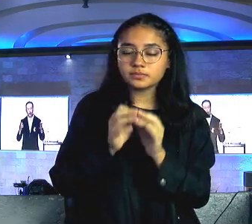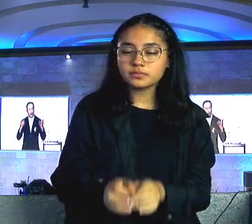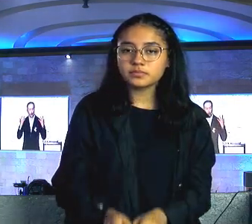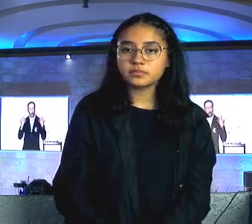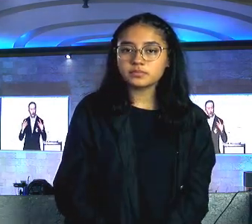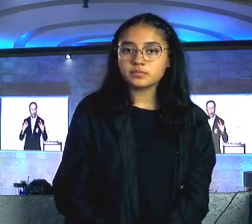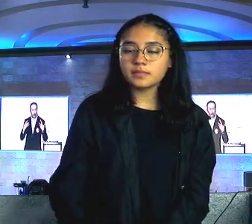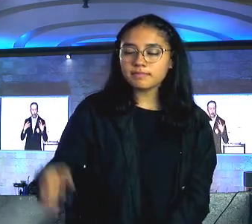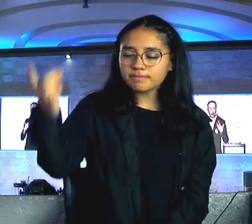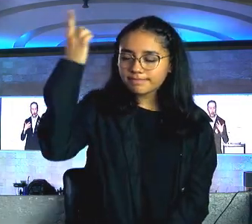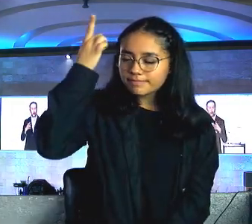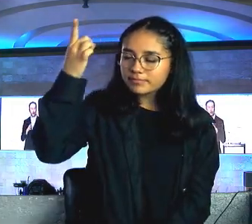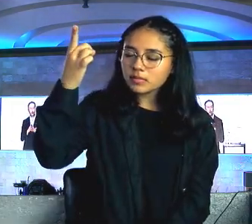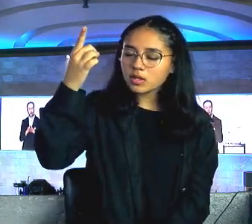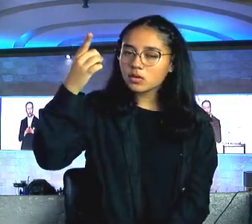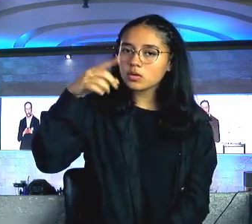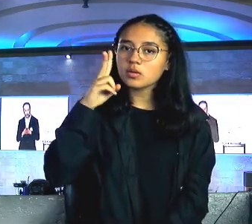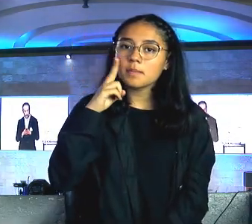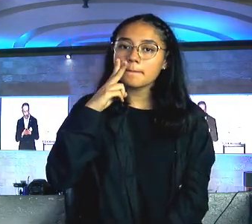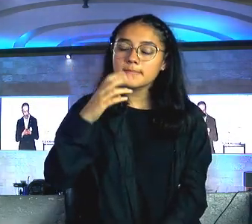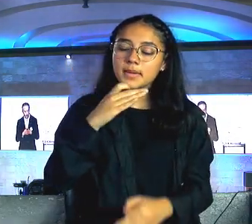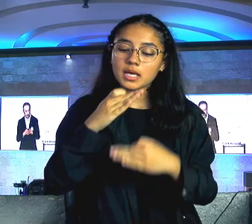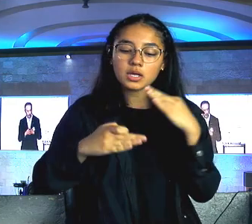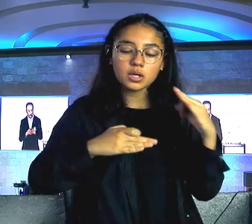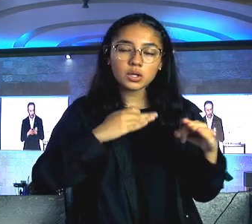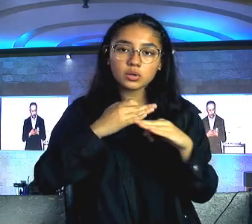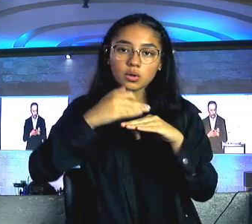que Dios nos está viendo.